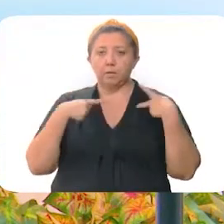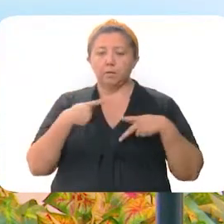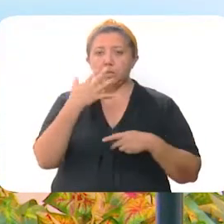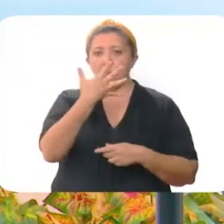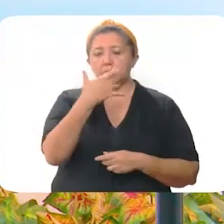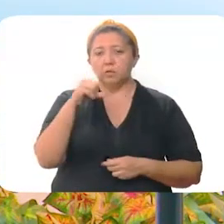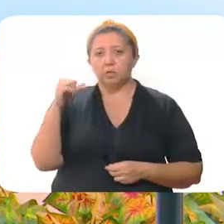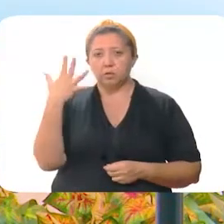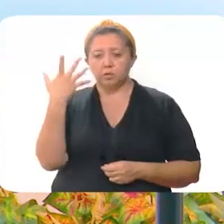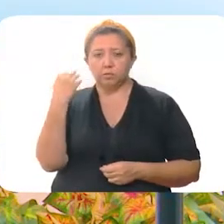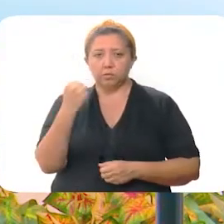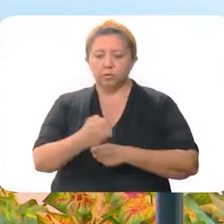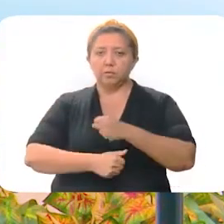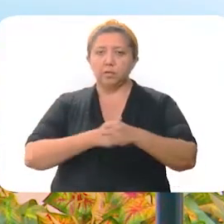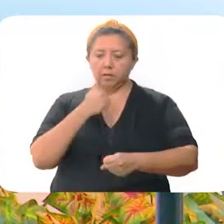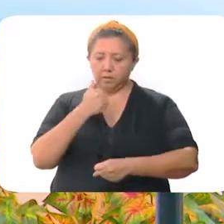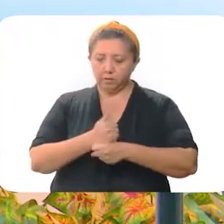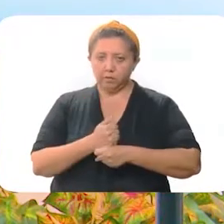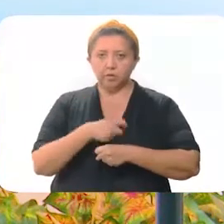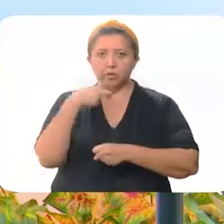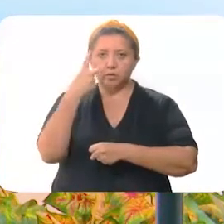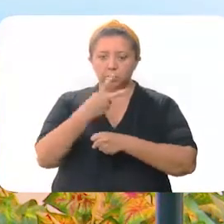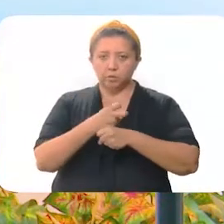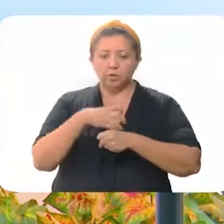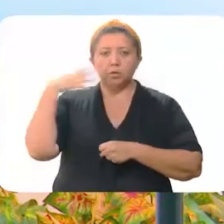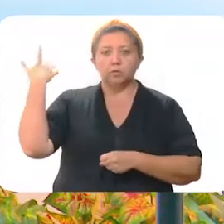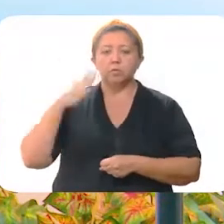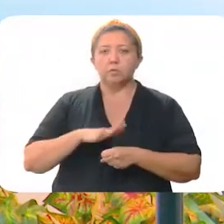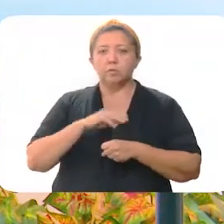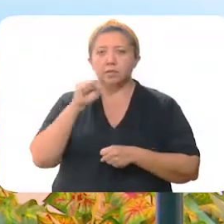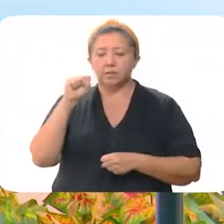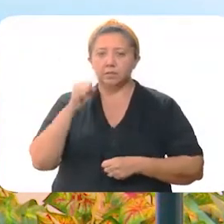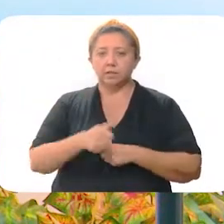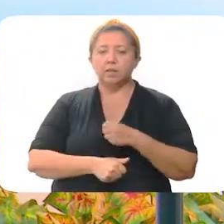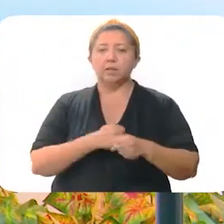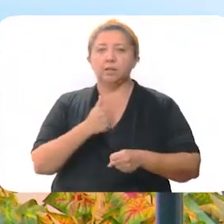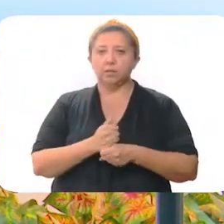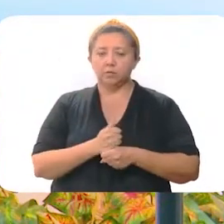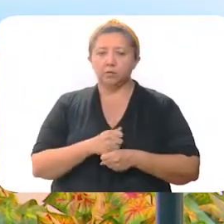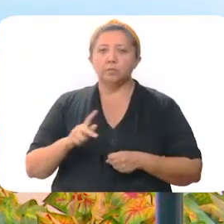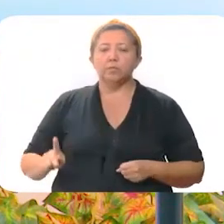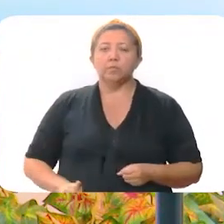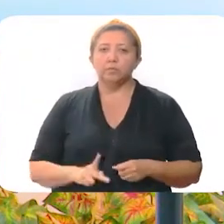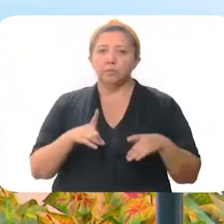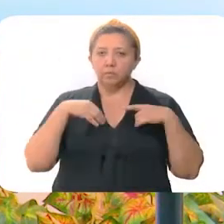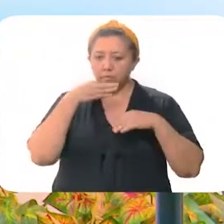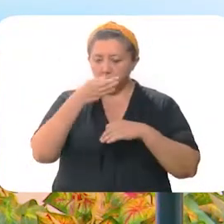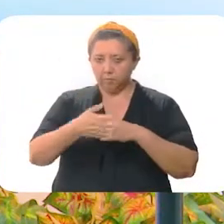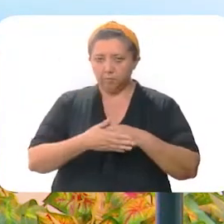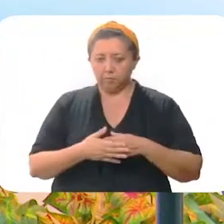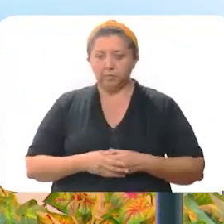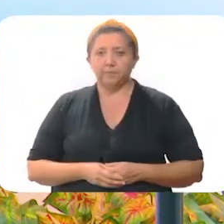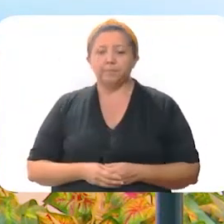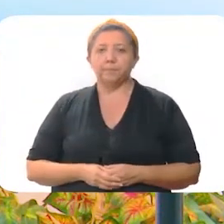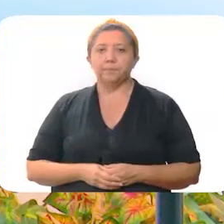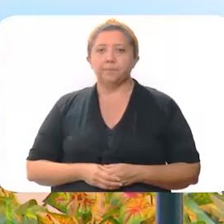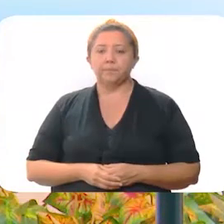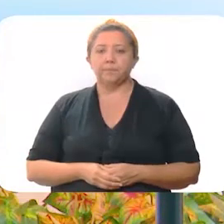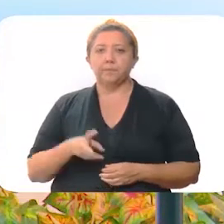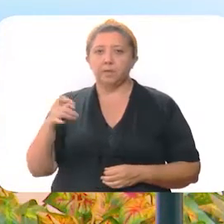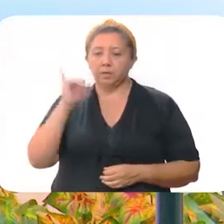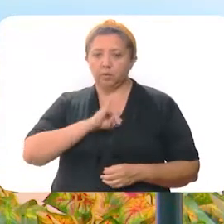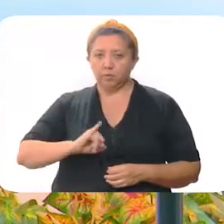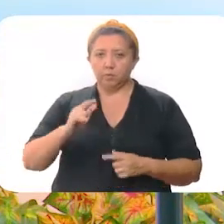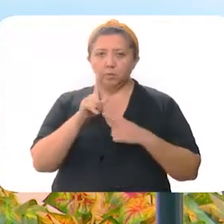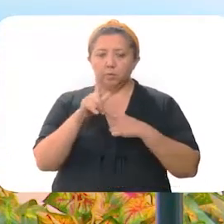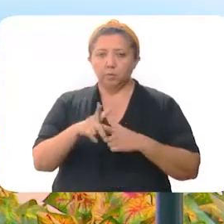personas de 50 a 59 años de edad y segunda dosis de adultos mayores de 60, en municipios que daremos a conocer próximamente. Este